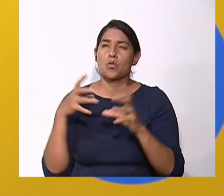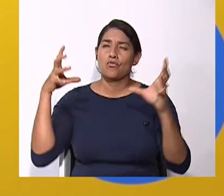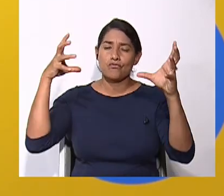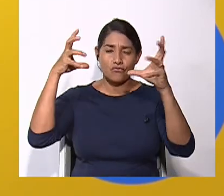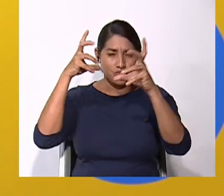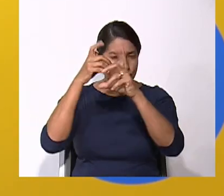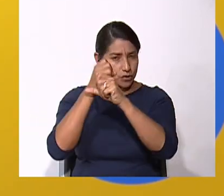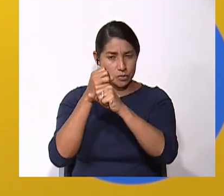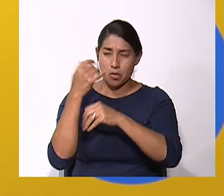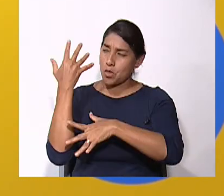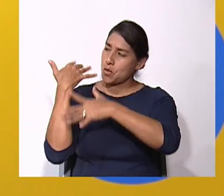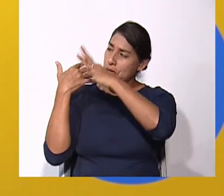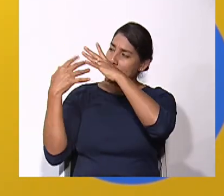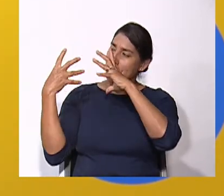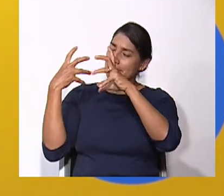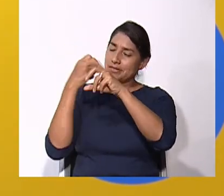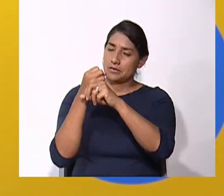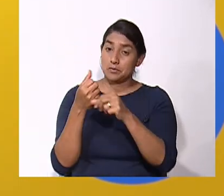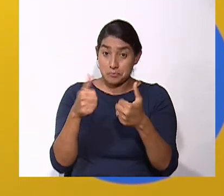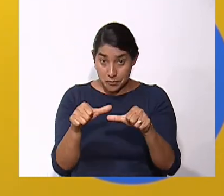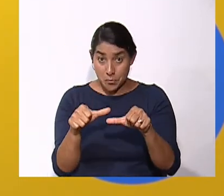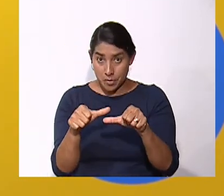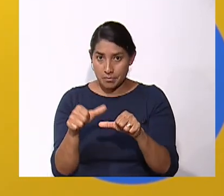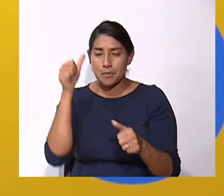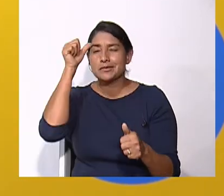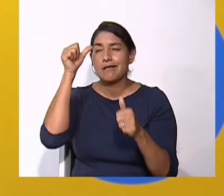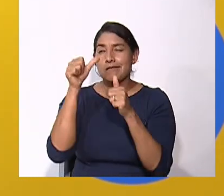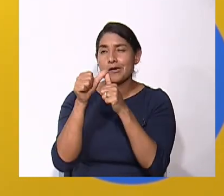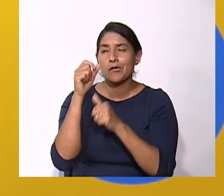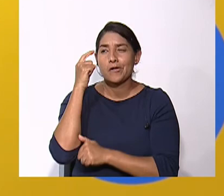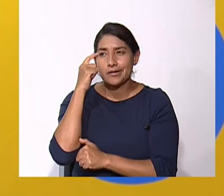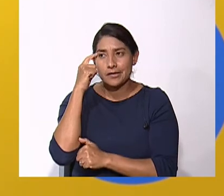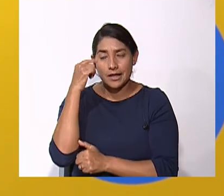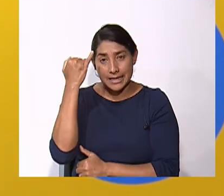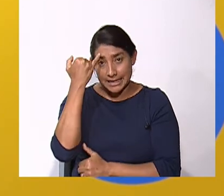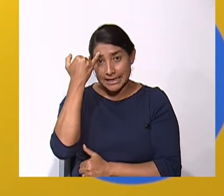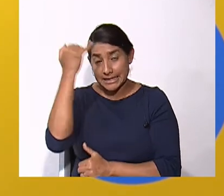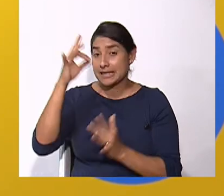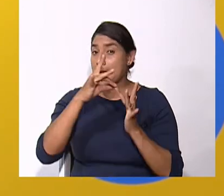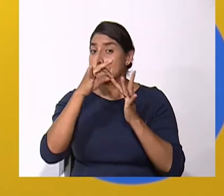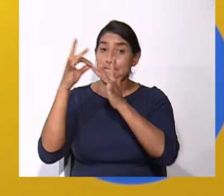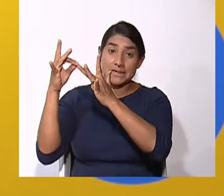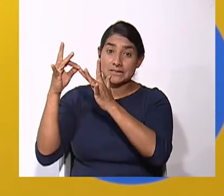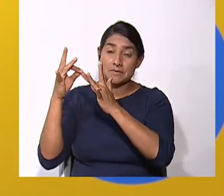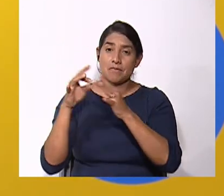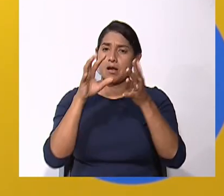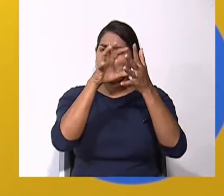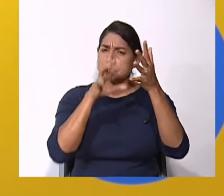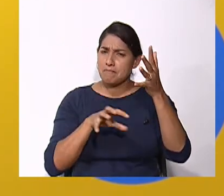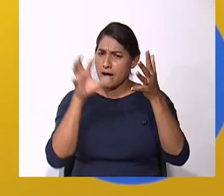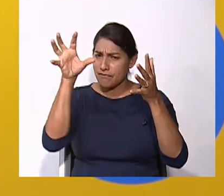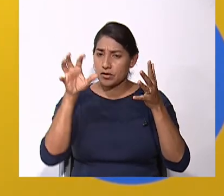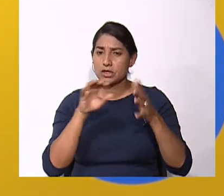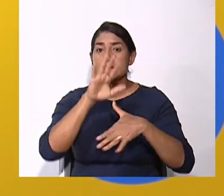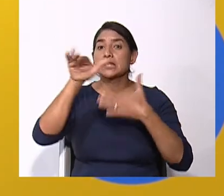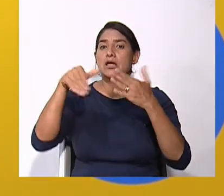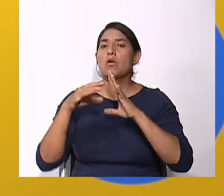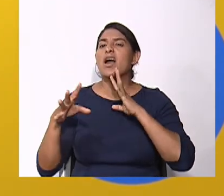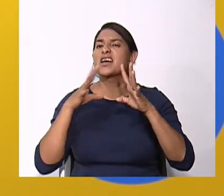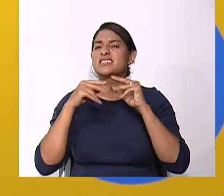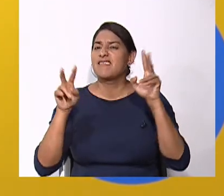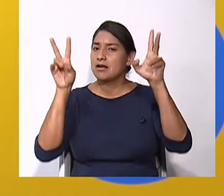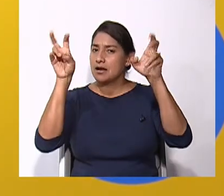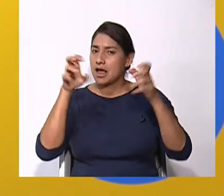recapitulación. ¿De acuerdo? Vamos a recordar. La idea fundamental de un texto es de lo que trata